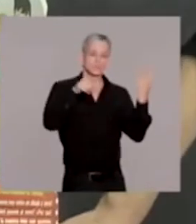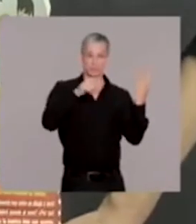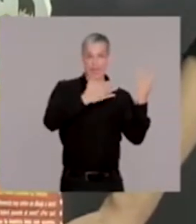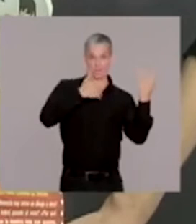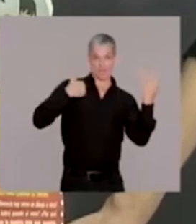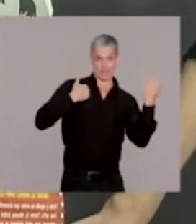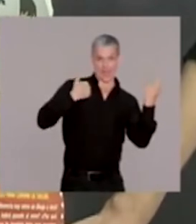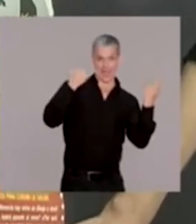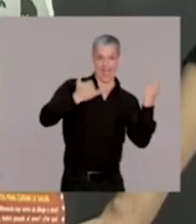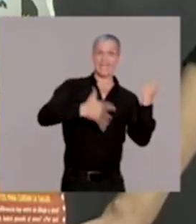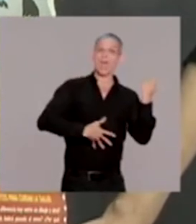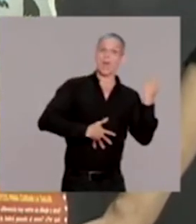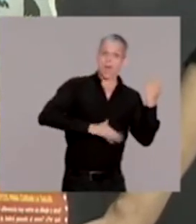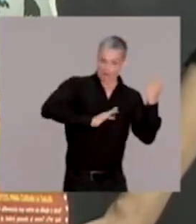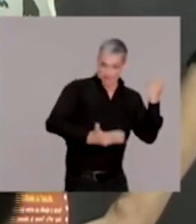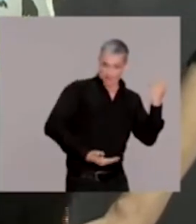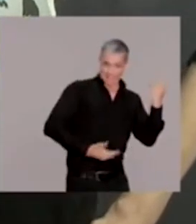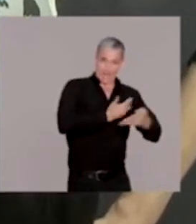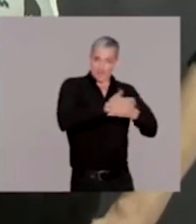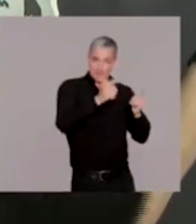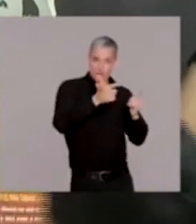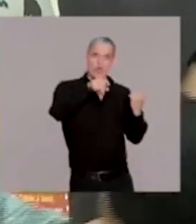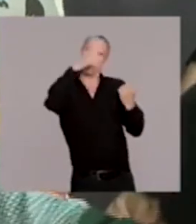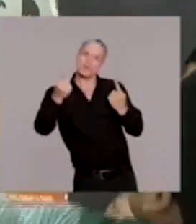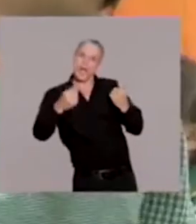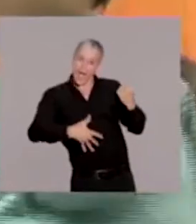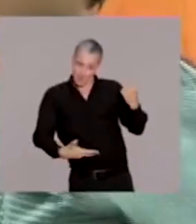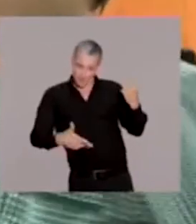mamá tiene una panza gorda y no tiene un bebé y